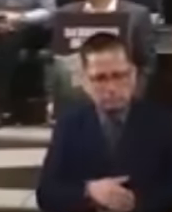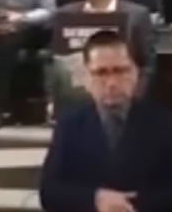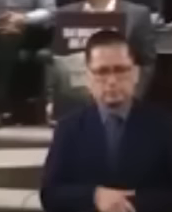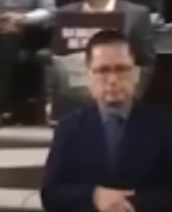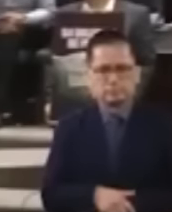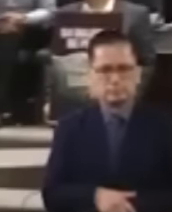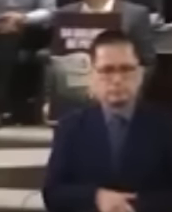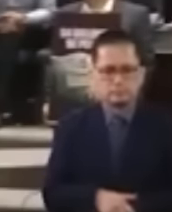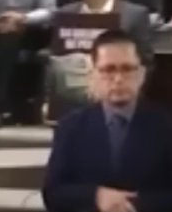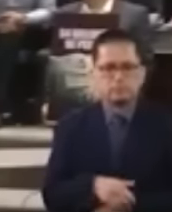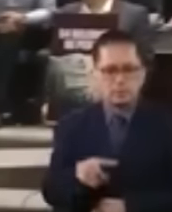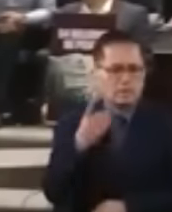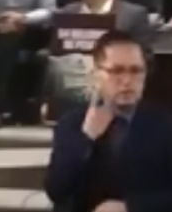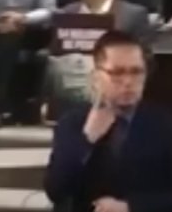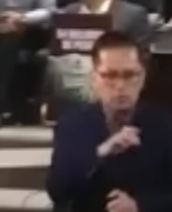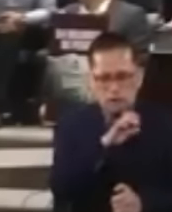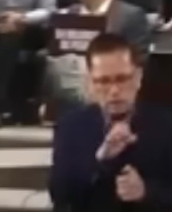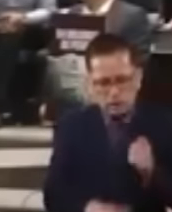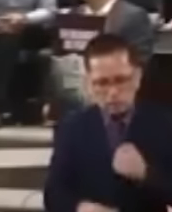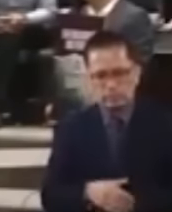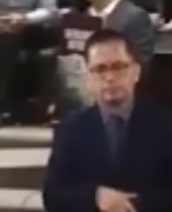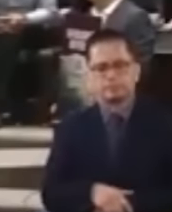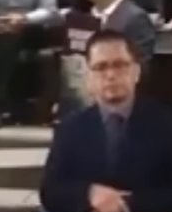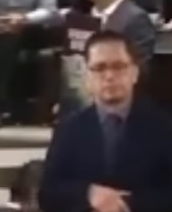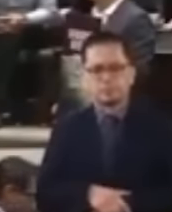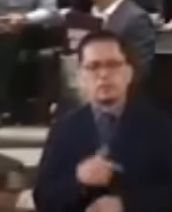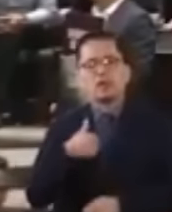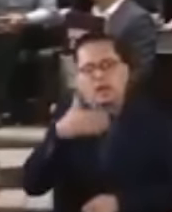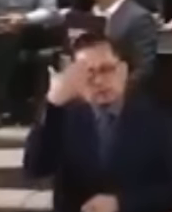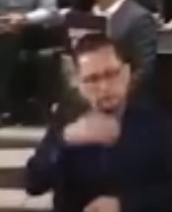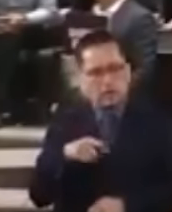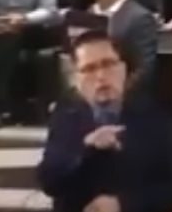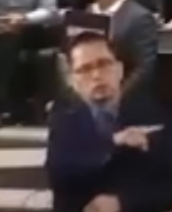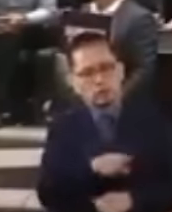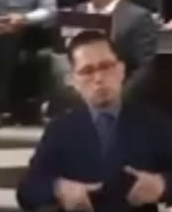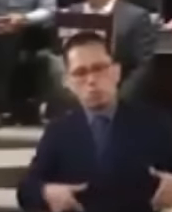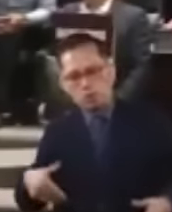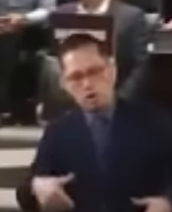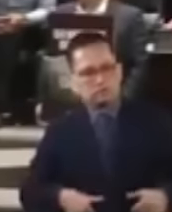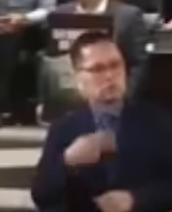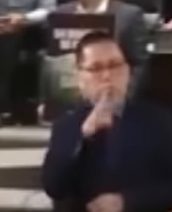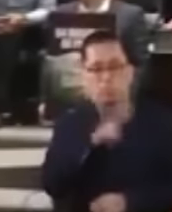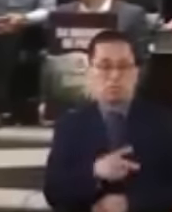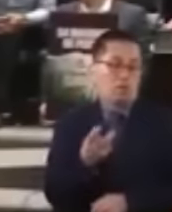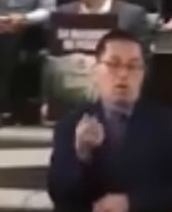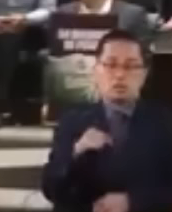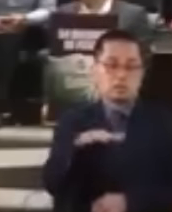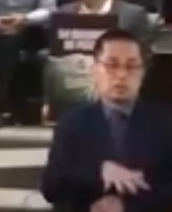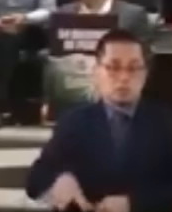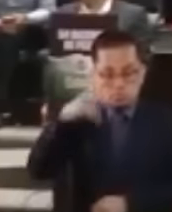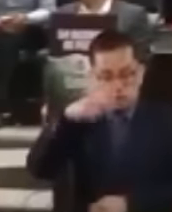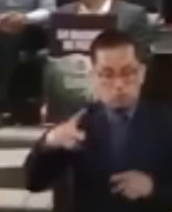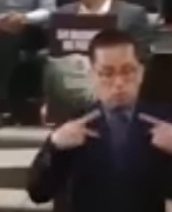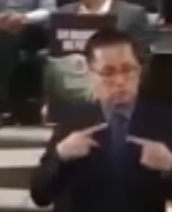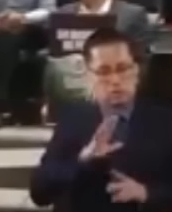ellas hablo. Y yo sé que les molesta Concluya, mucho. diputada. Y ya quieren que se calle. Pero esta es la voz de México, que está